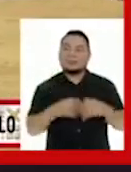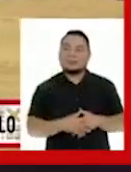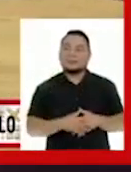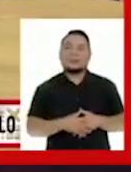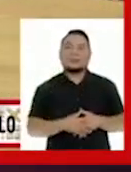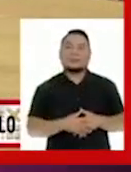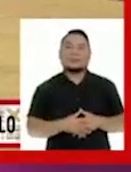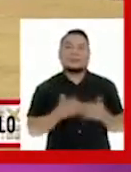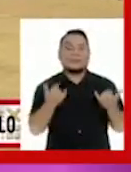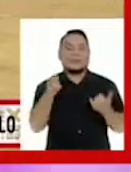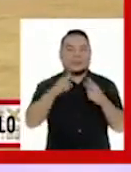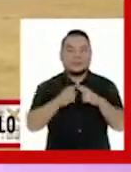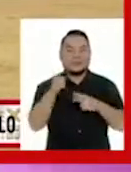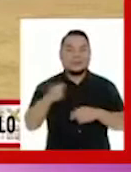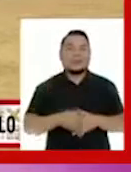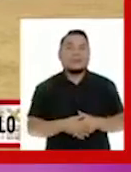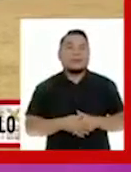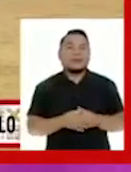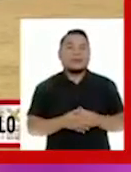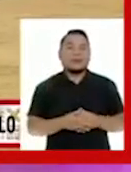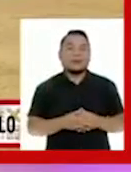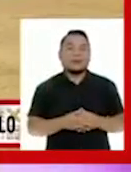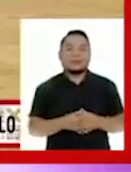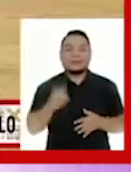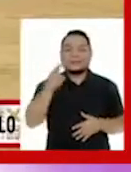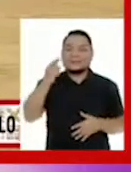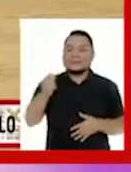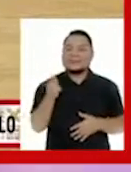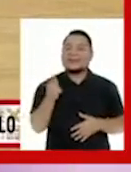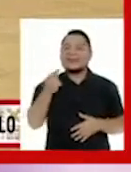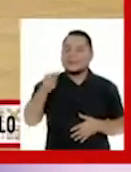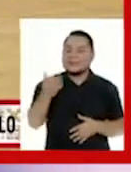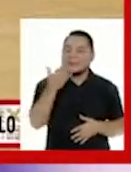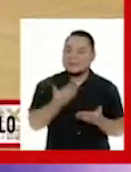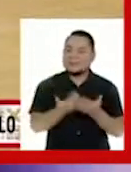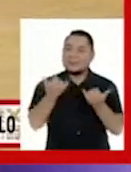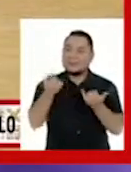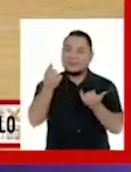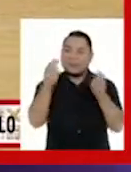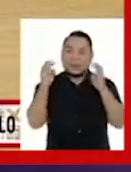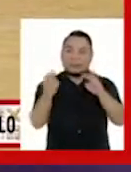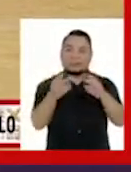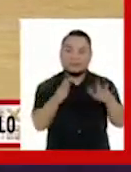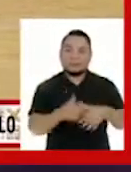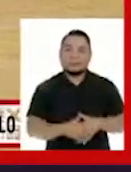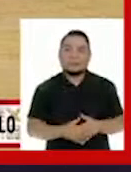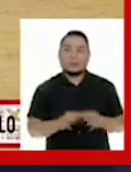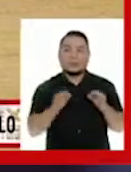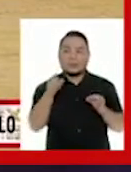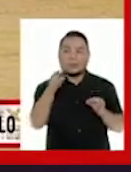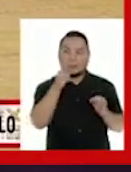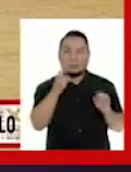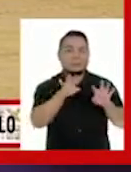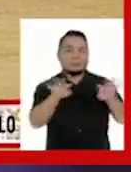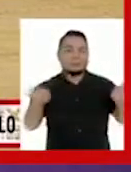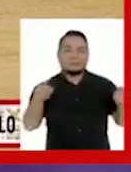que tenemos por primera vez, al menos en 40 años en Perú, un presidente que no le tiene miedo a los poderes fácticos y a los